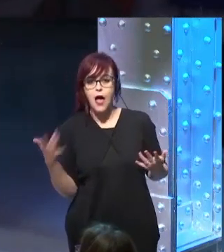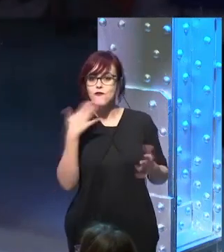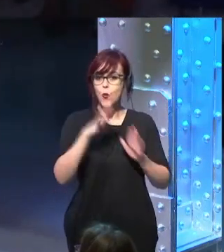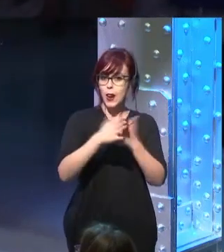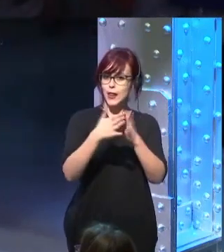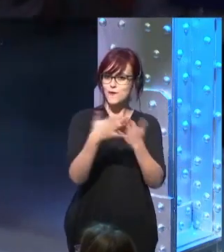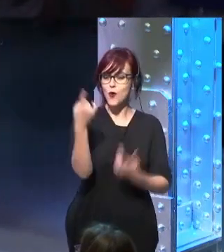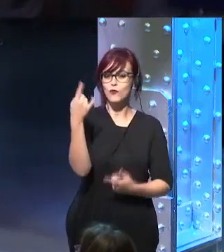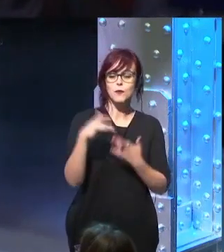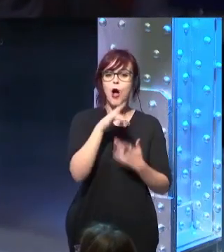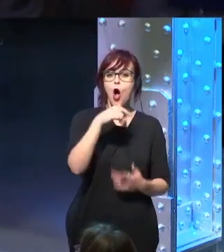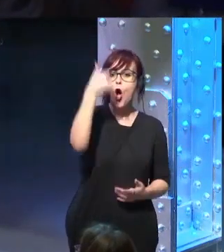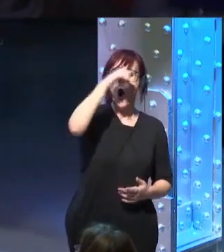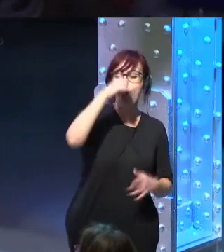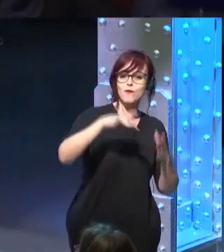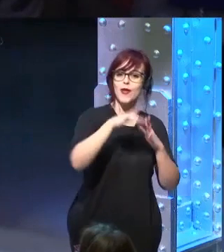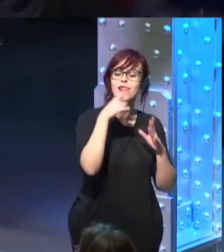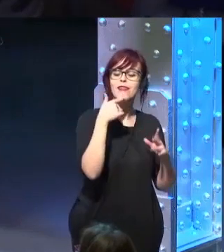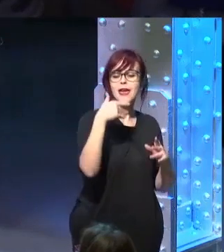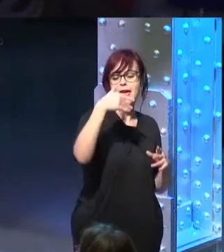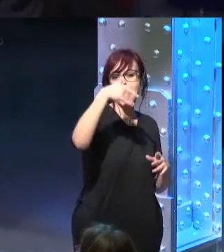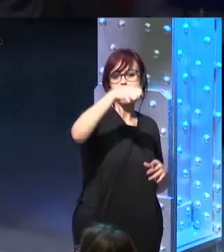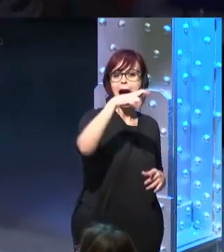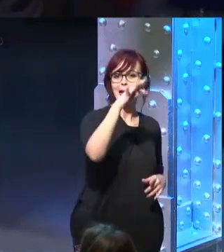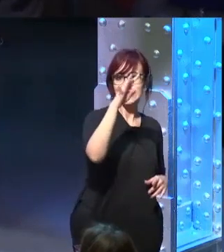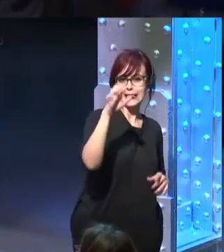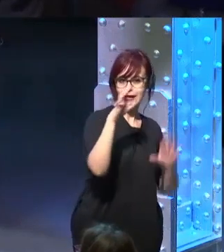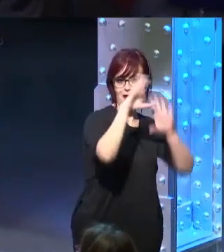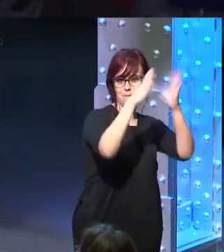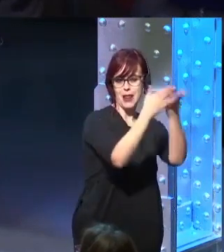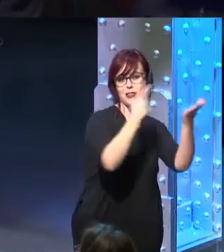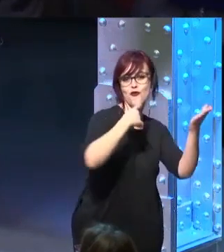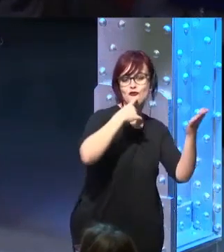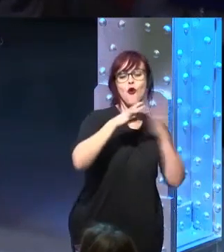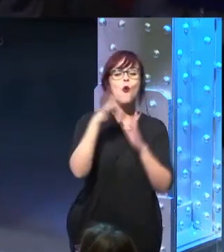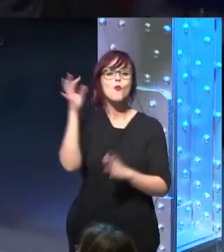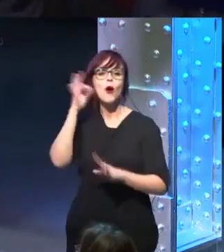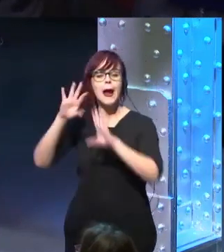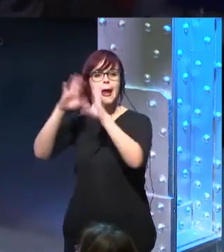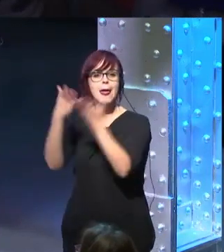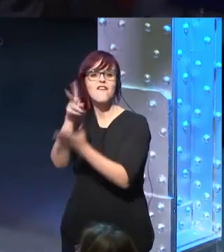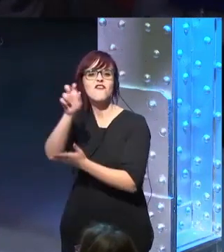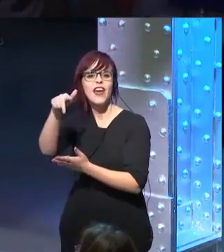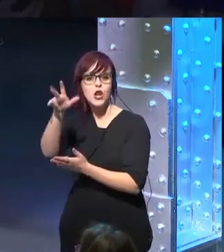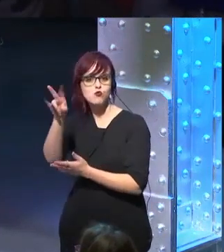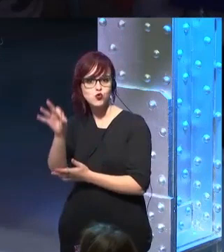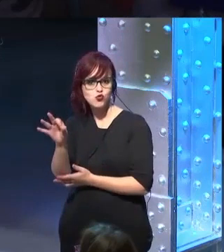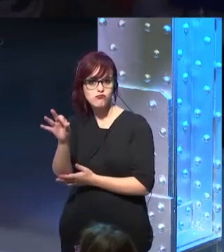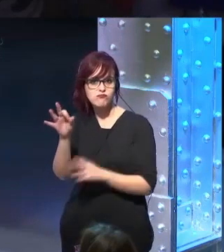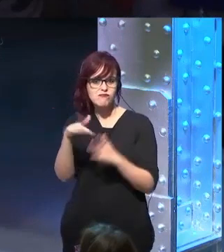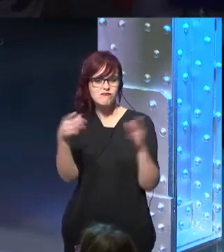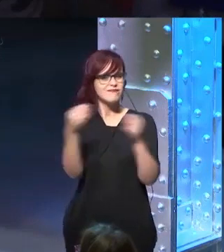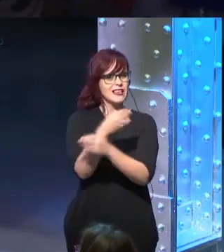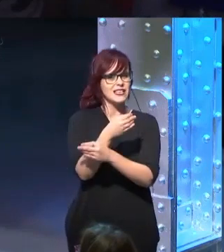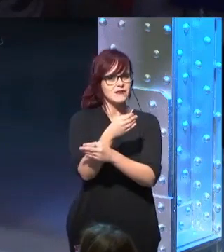hay un libro, por ejemplo, que habla de que los hombres son de Marte, las mujeres de Venus y demás. No estamos hablando de esto. Yo creo que si queremos